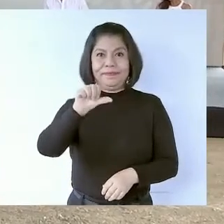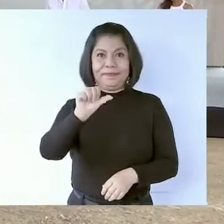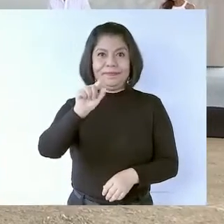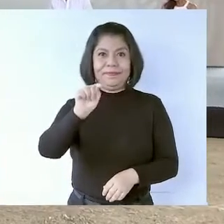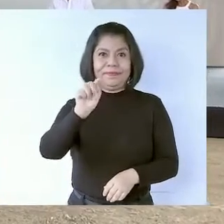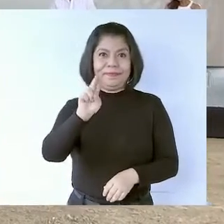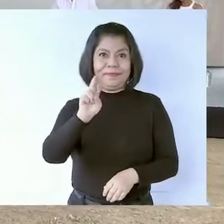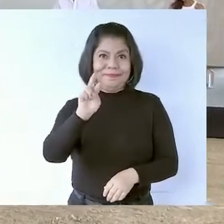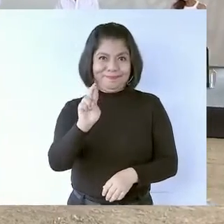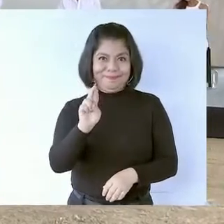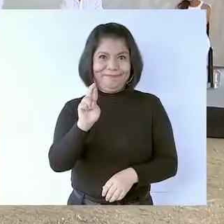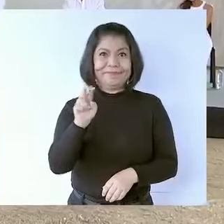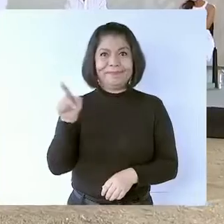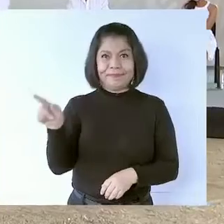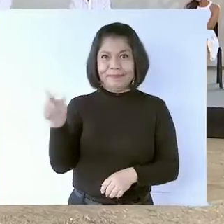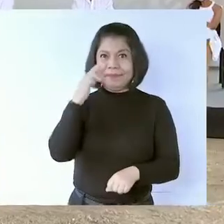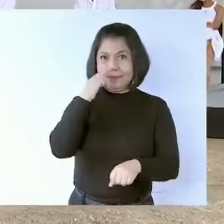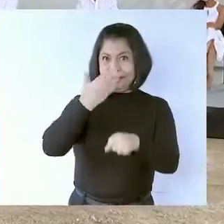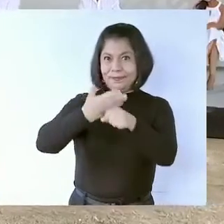Pons.